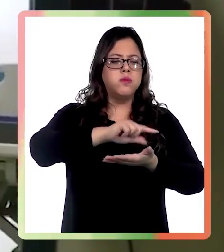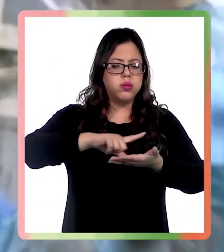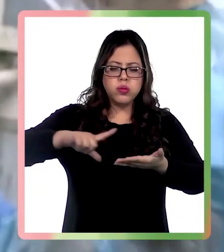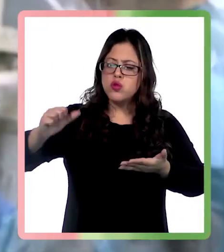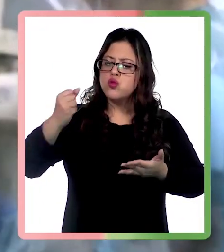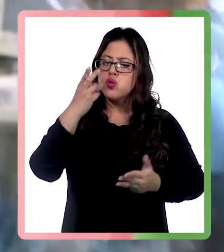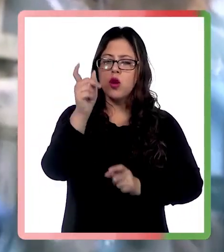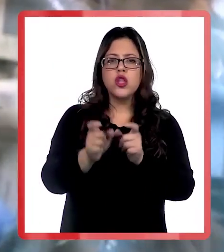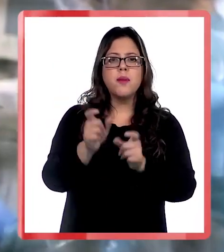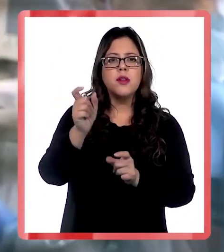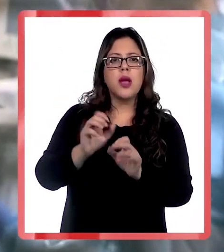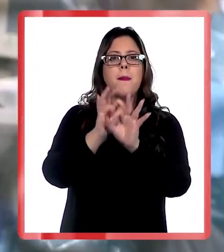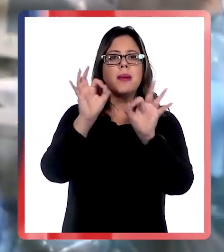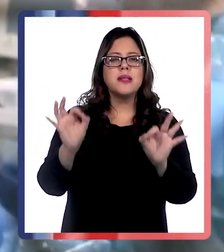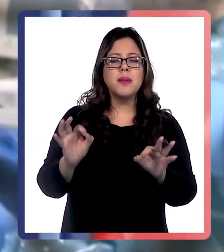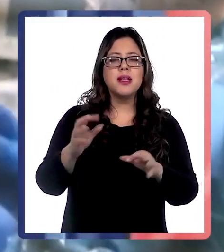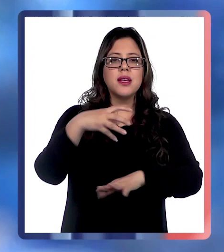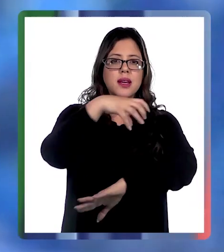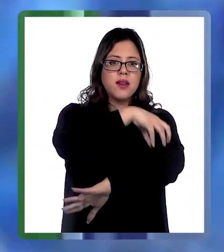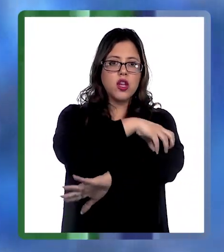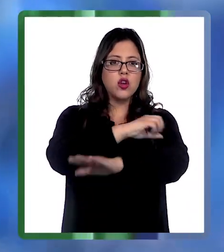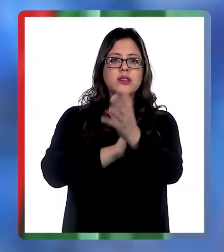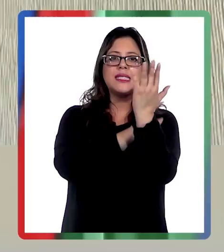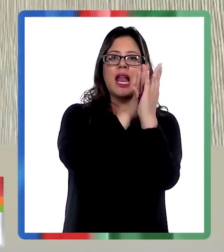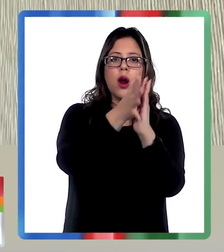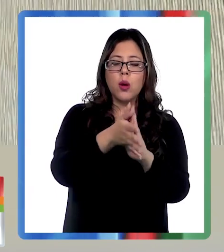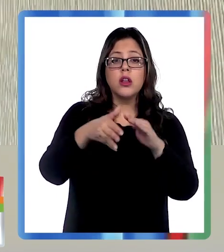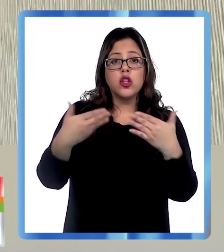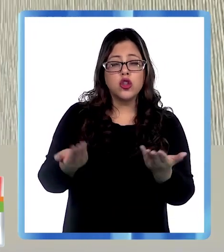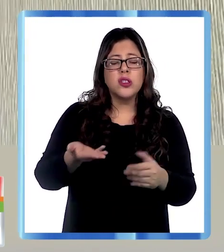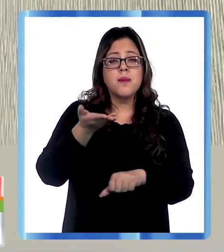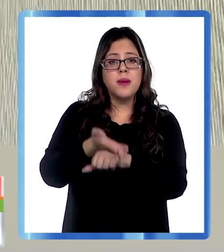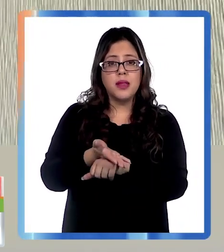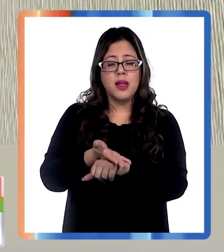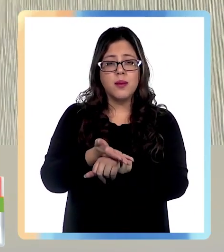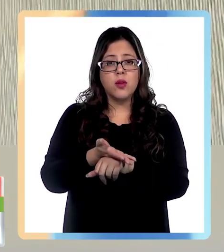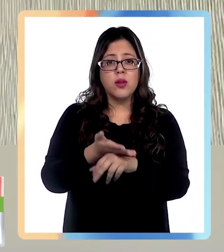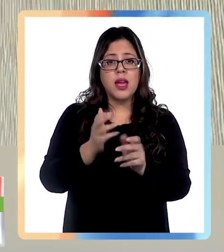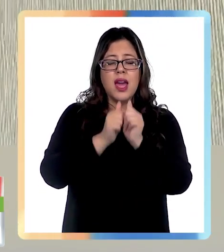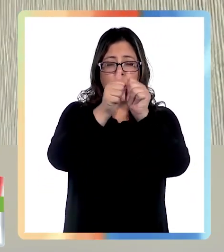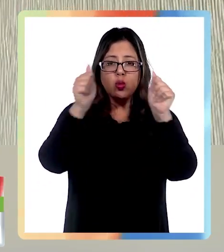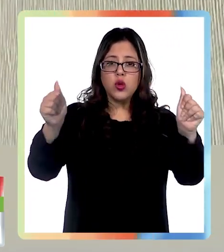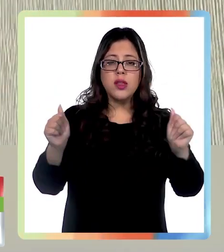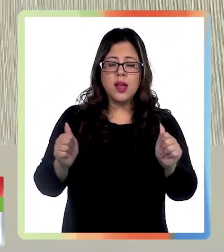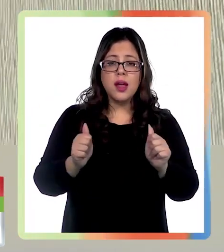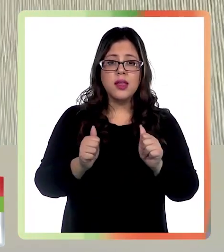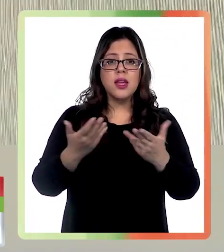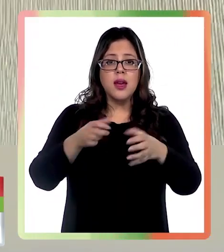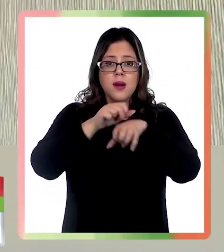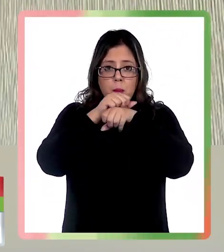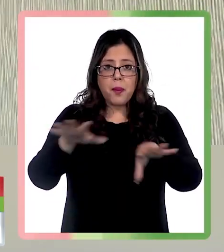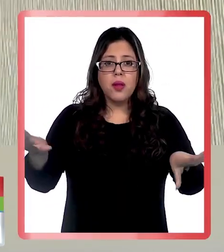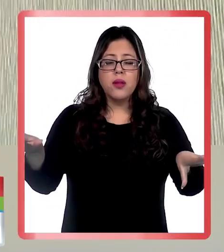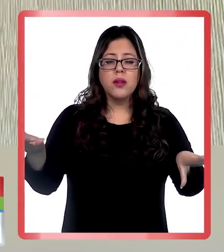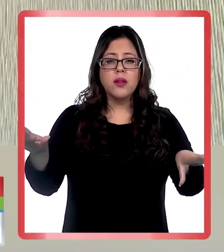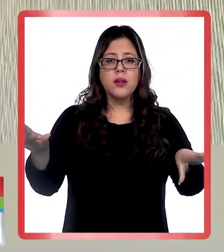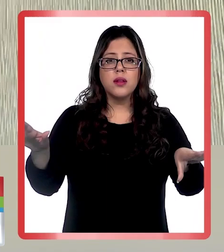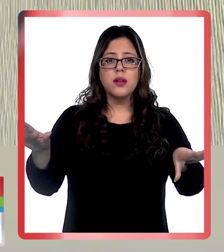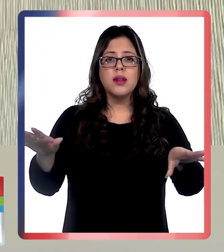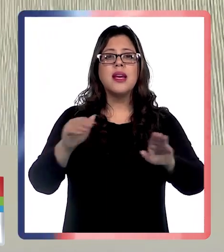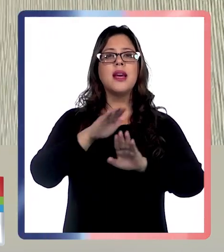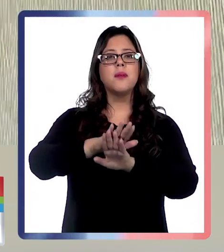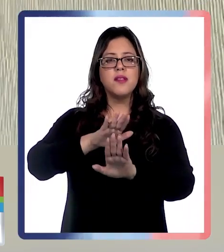aumentando la cantidad de casos particularmente la región de araucanía y por lo tanto hacemos un llamado a las autoridades a difundir lo que